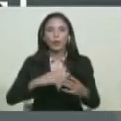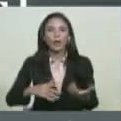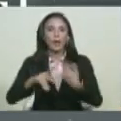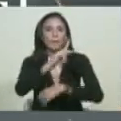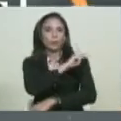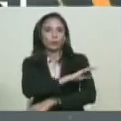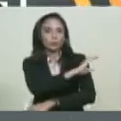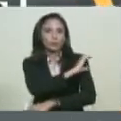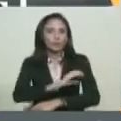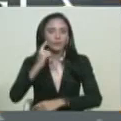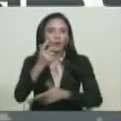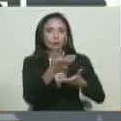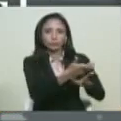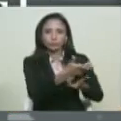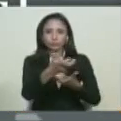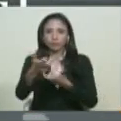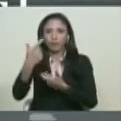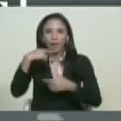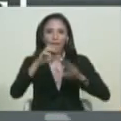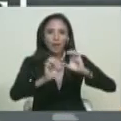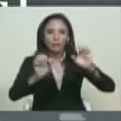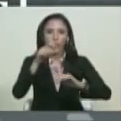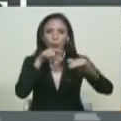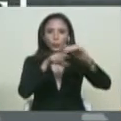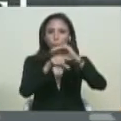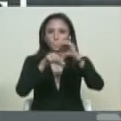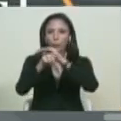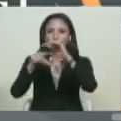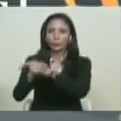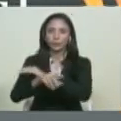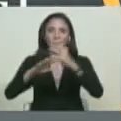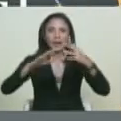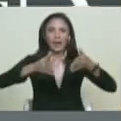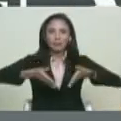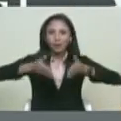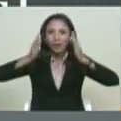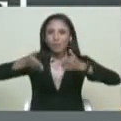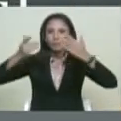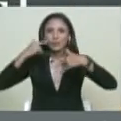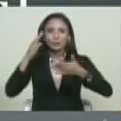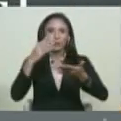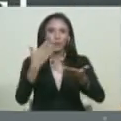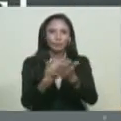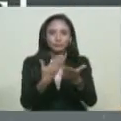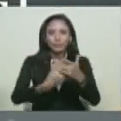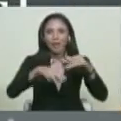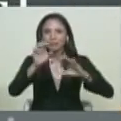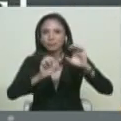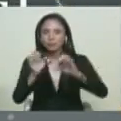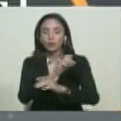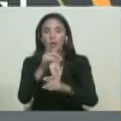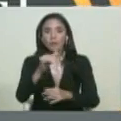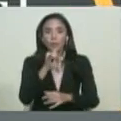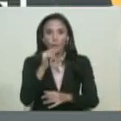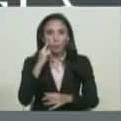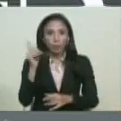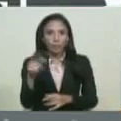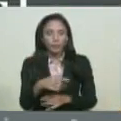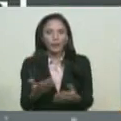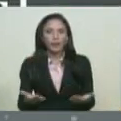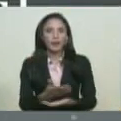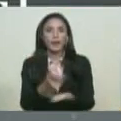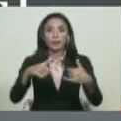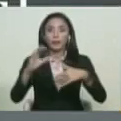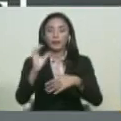y Bomberos revisando todas las evaluaciones de daño, los análisis de necesidades. Queremos informar también que aquí